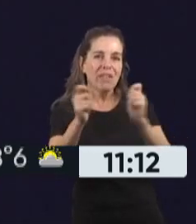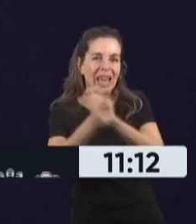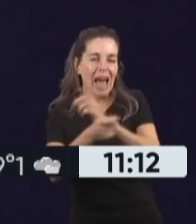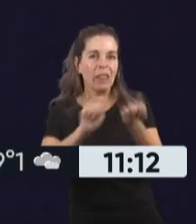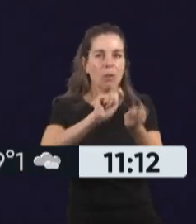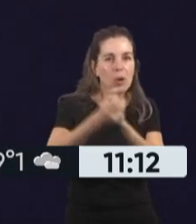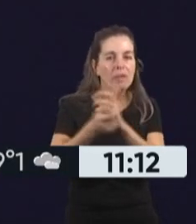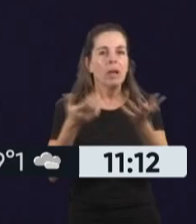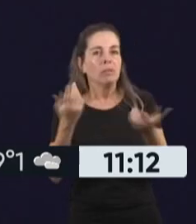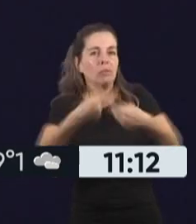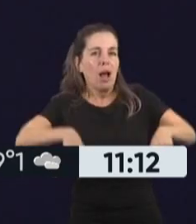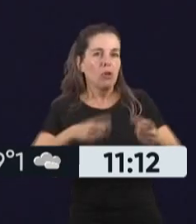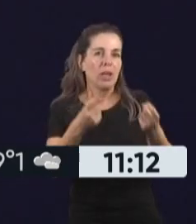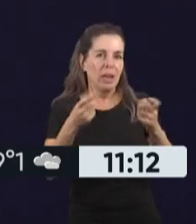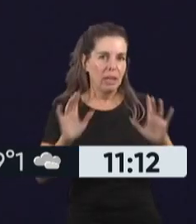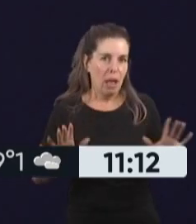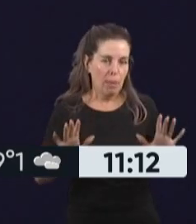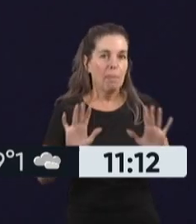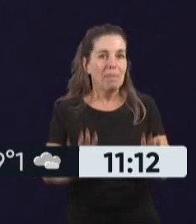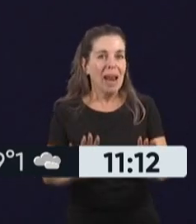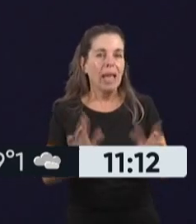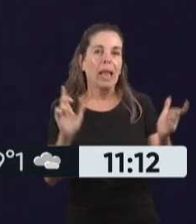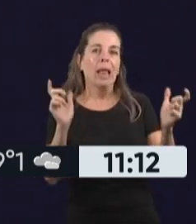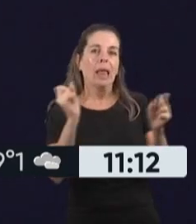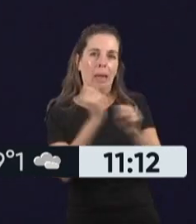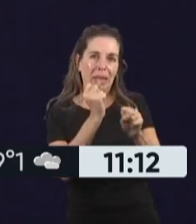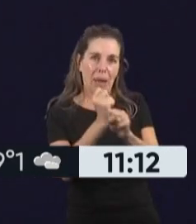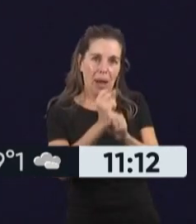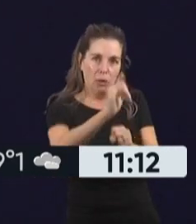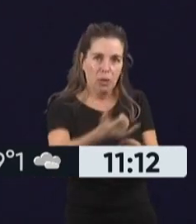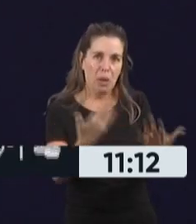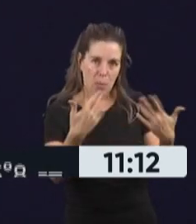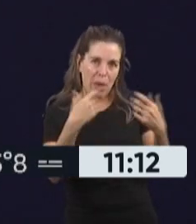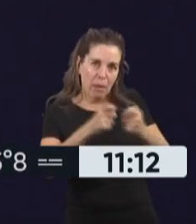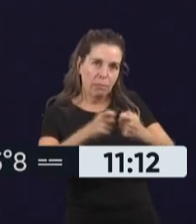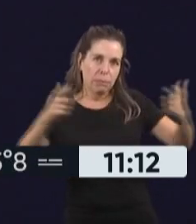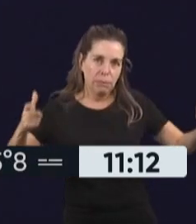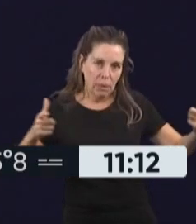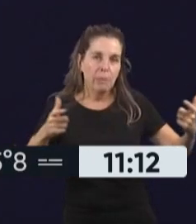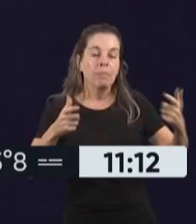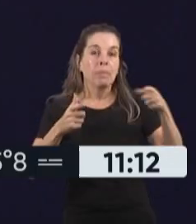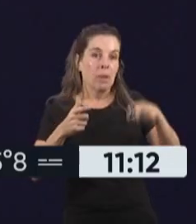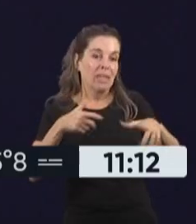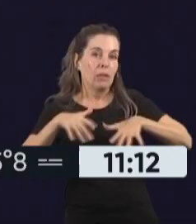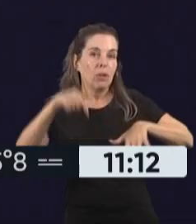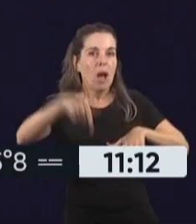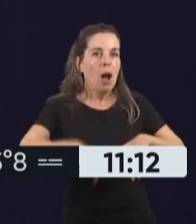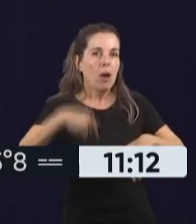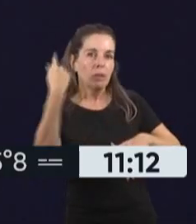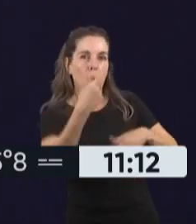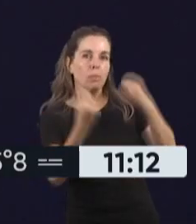para que efectivamente no solo el número de desocupados mejore, que es el que vos me estás dando y que por supuesto nos preocupa,